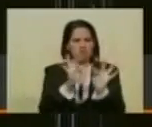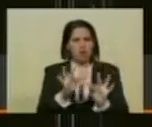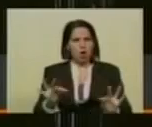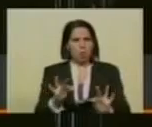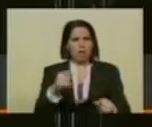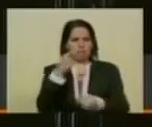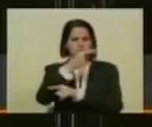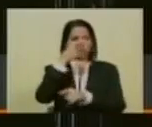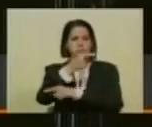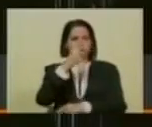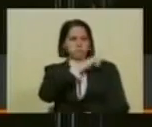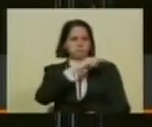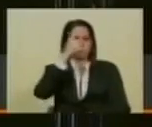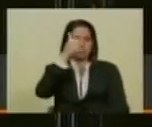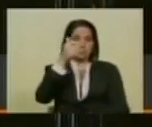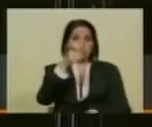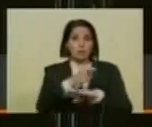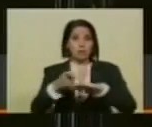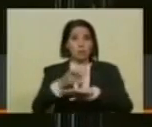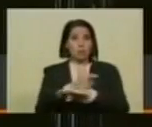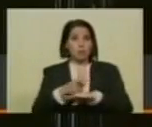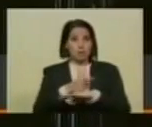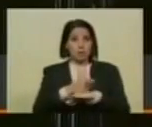gobierno. Estaba convencido.